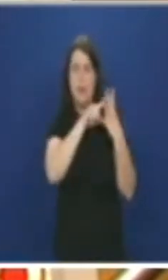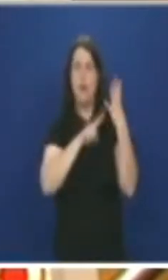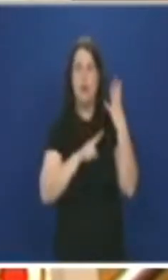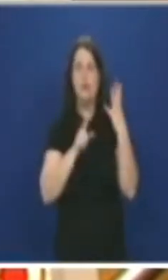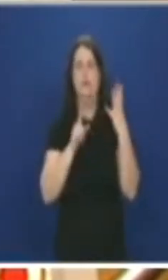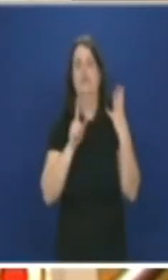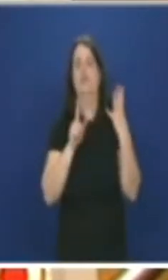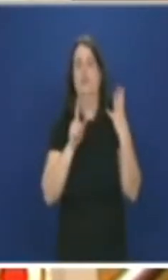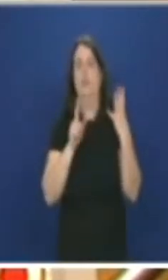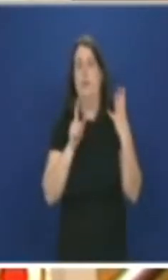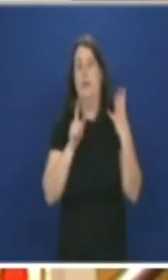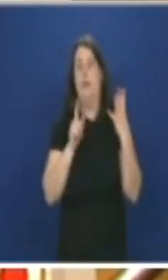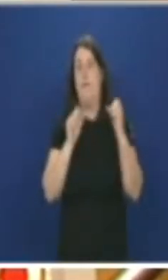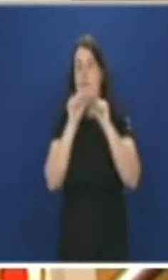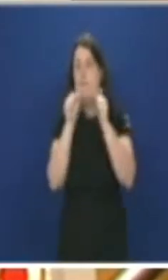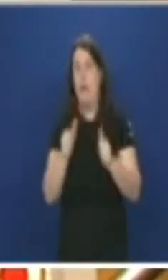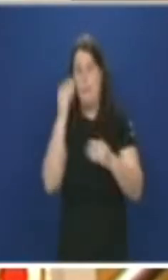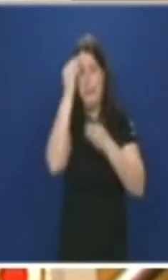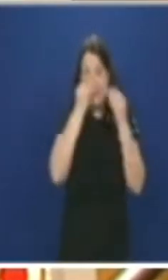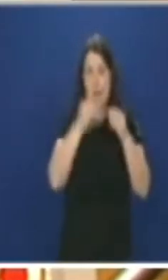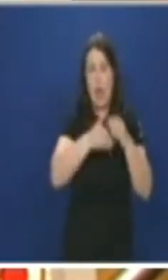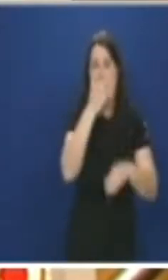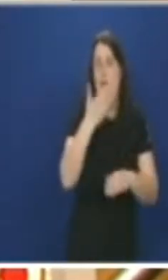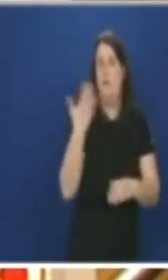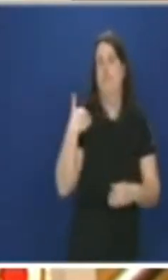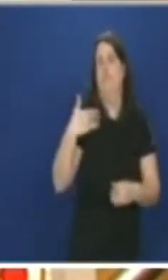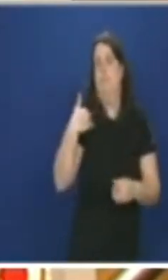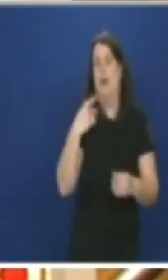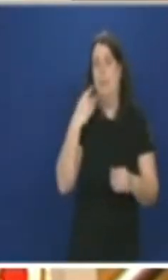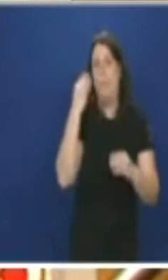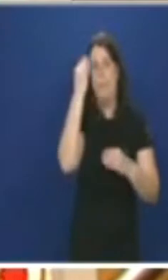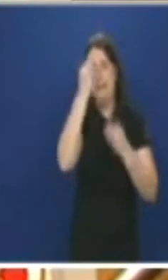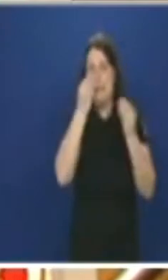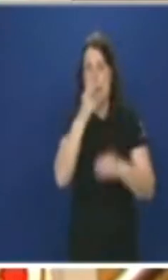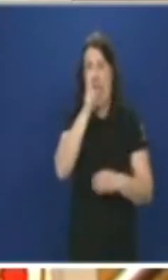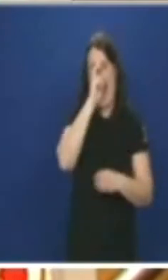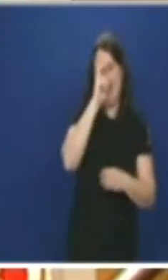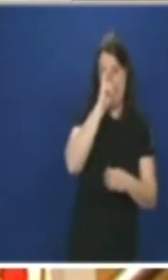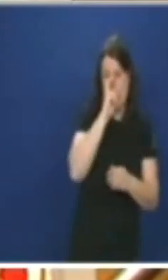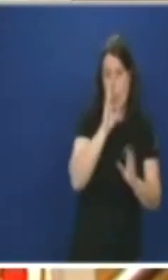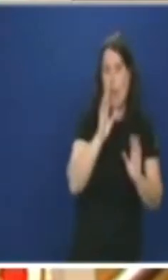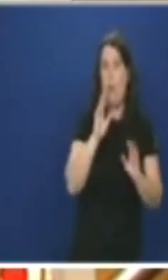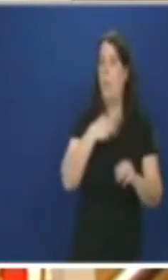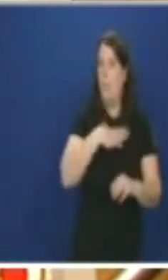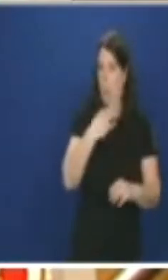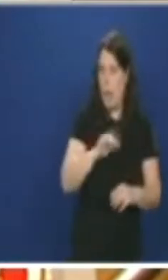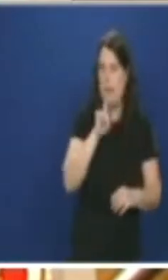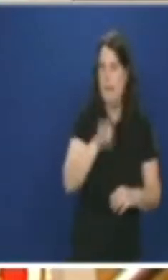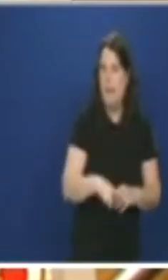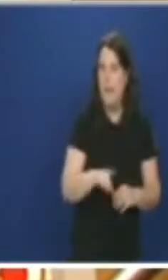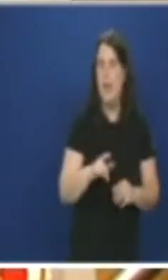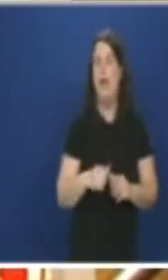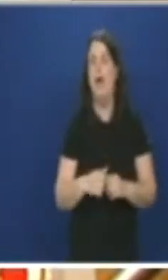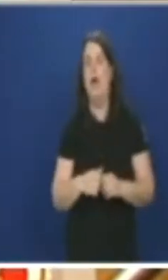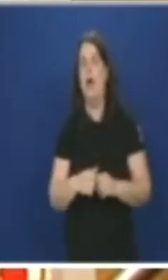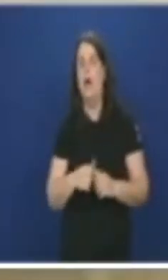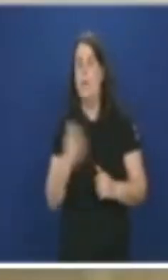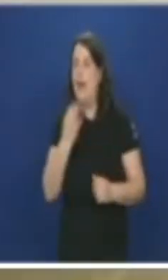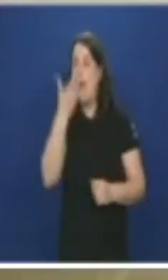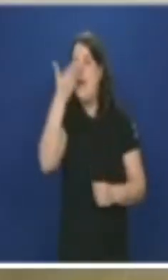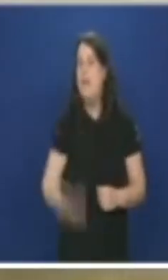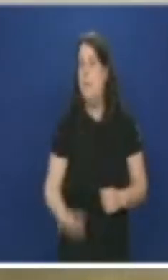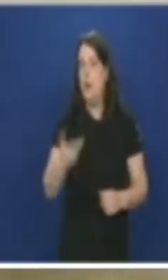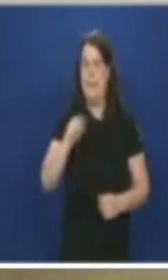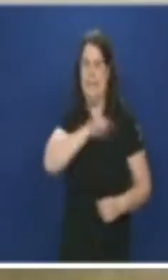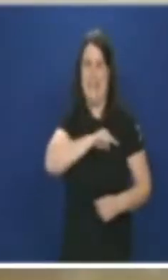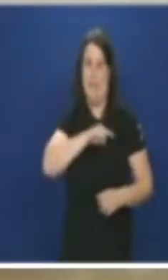contemporánea. Poden ser hasta clásicos, con tal de que poñan por riba de todo o sentimento da terra